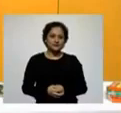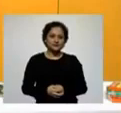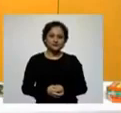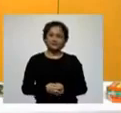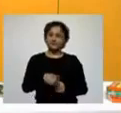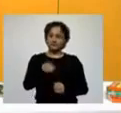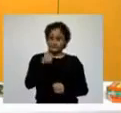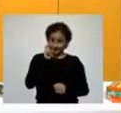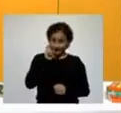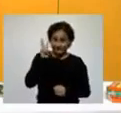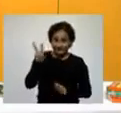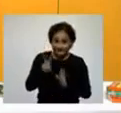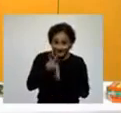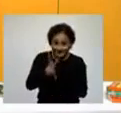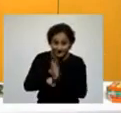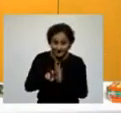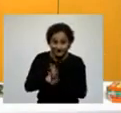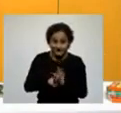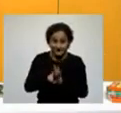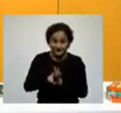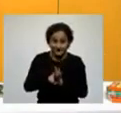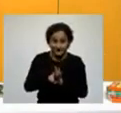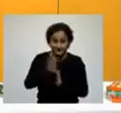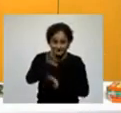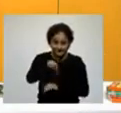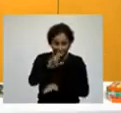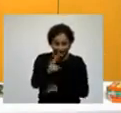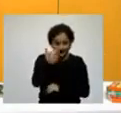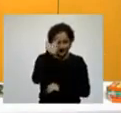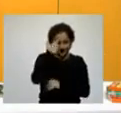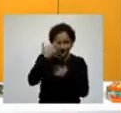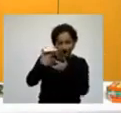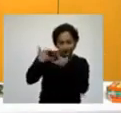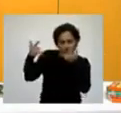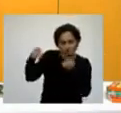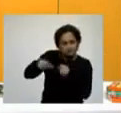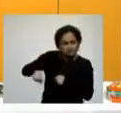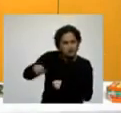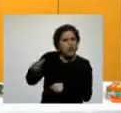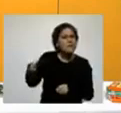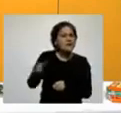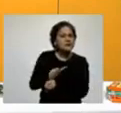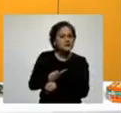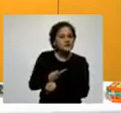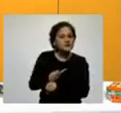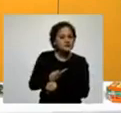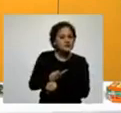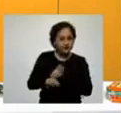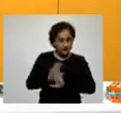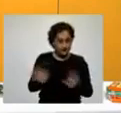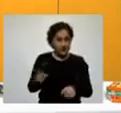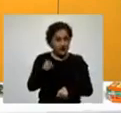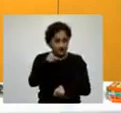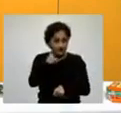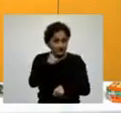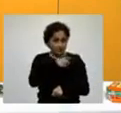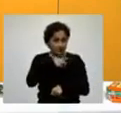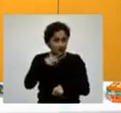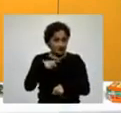¿Qué tal, eh? ¿Te acuerdas de lo que sucedió en la historia? ¿Estás lista o listo para hacer los